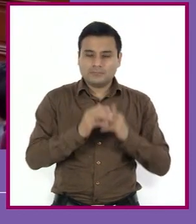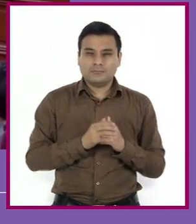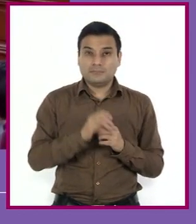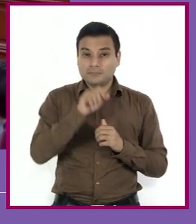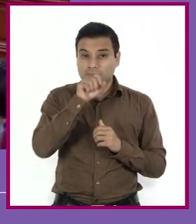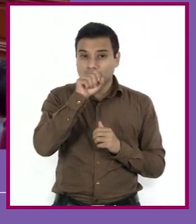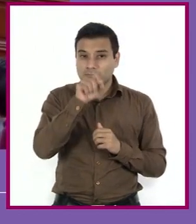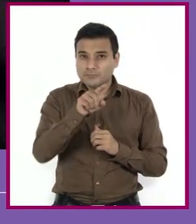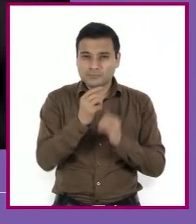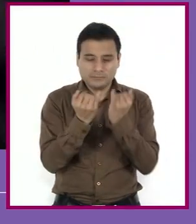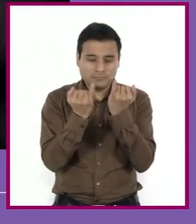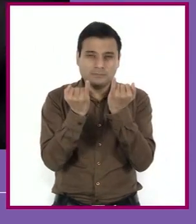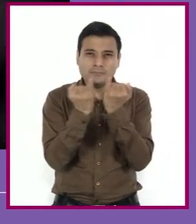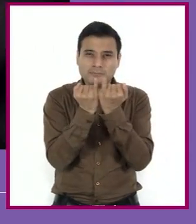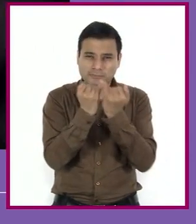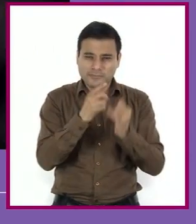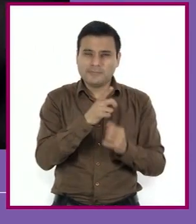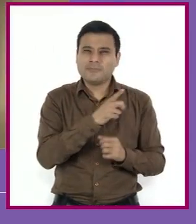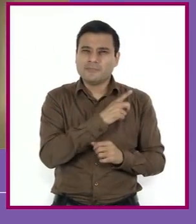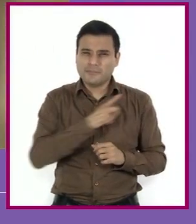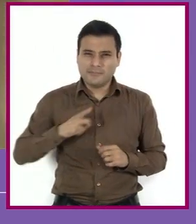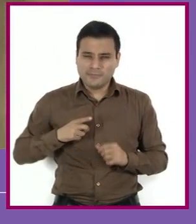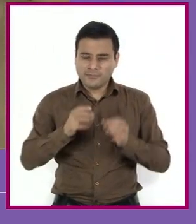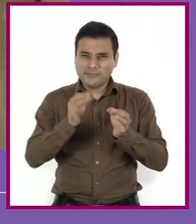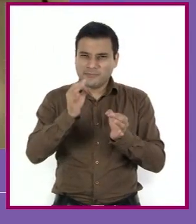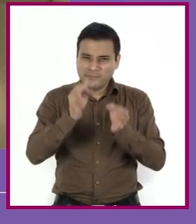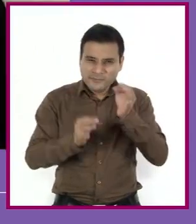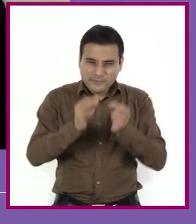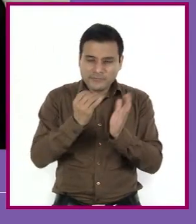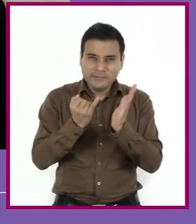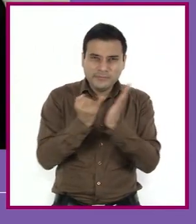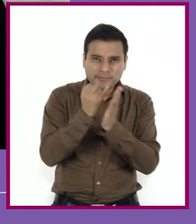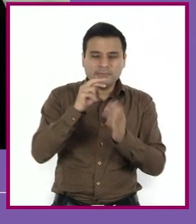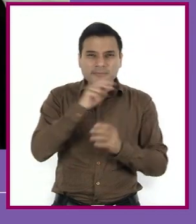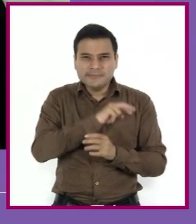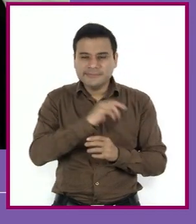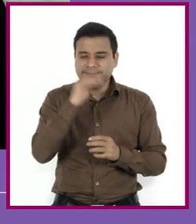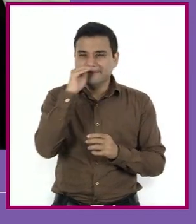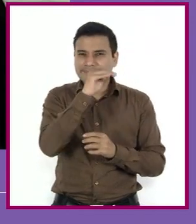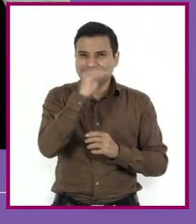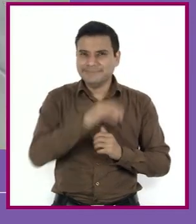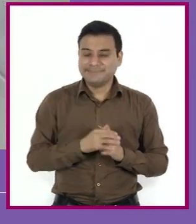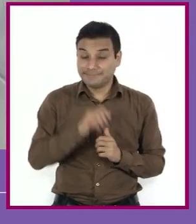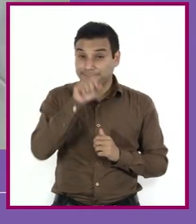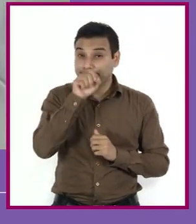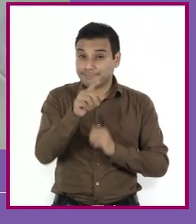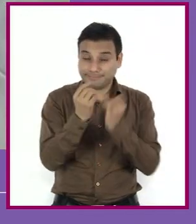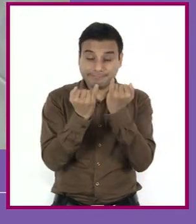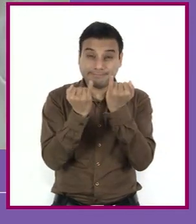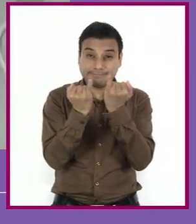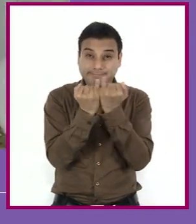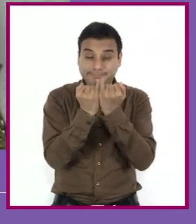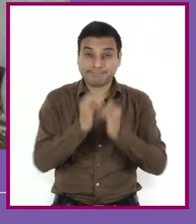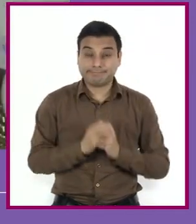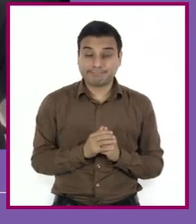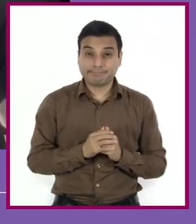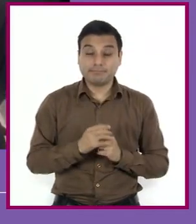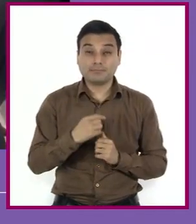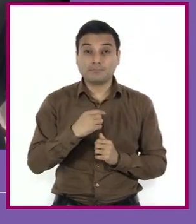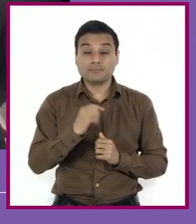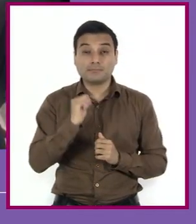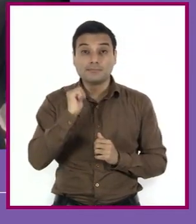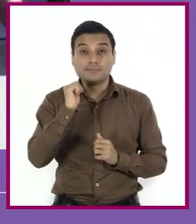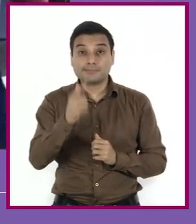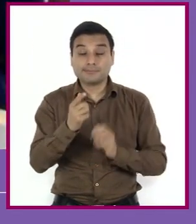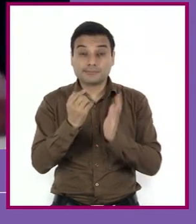además actuar de forma pronta, completa y gratuita. También deben evitar cualquier situación que repercuta en